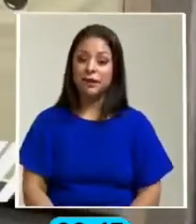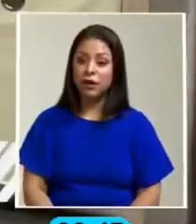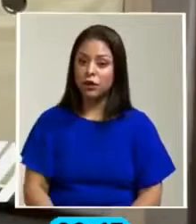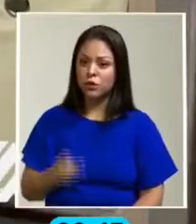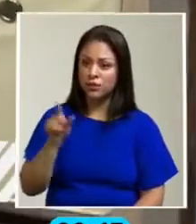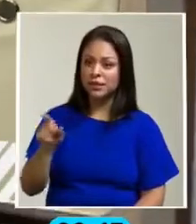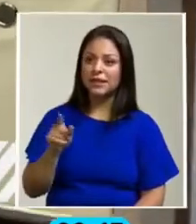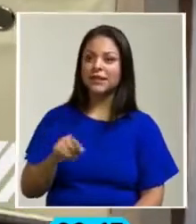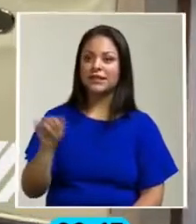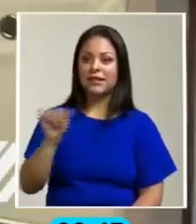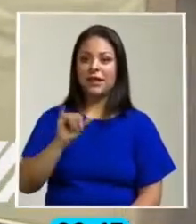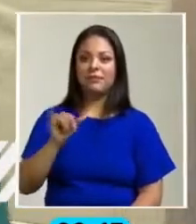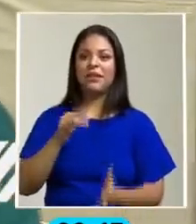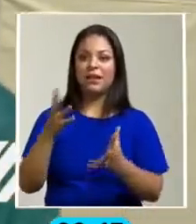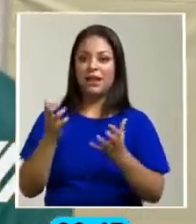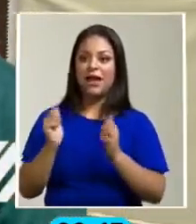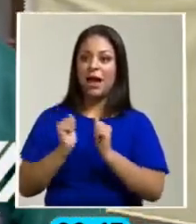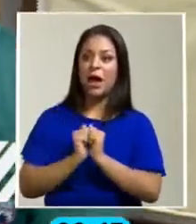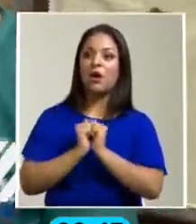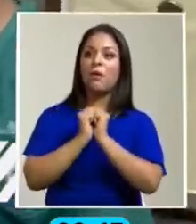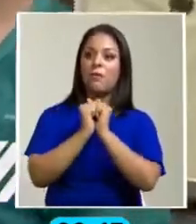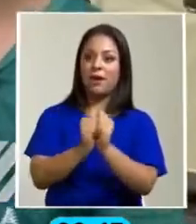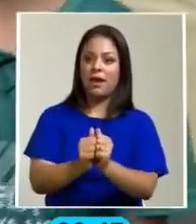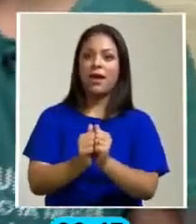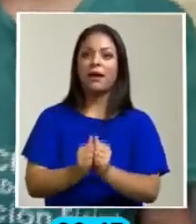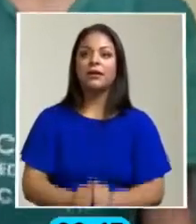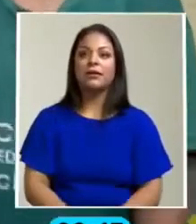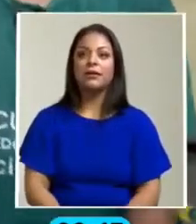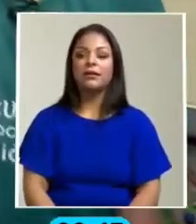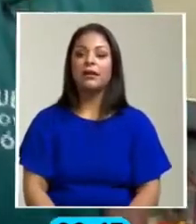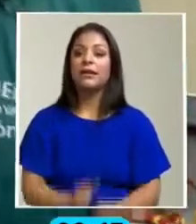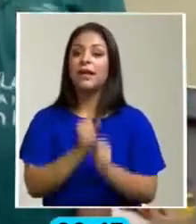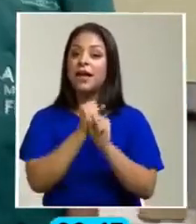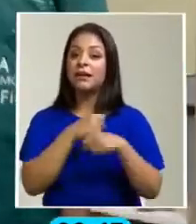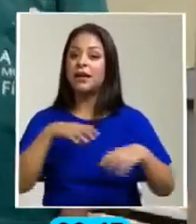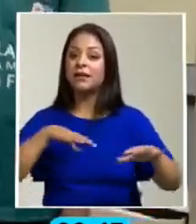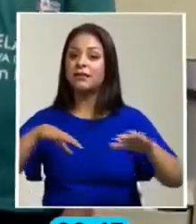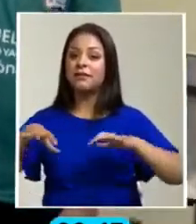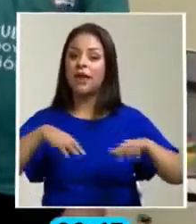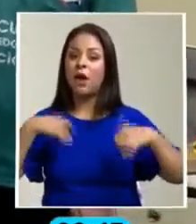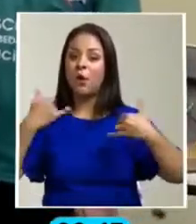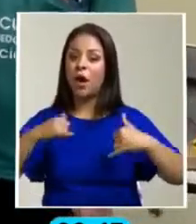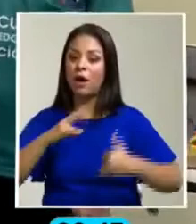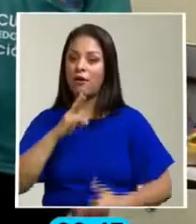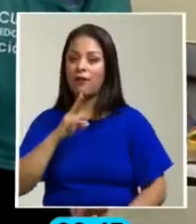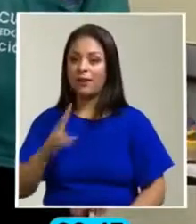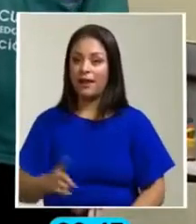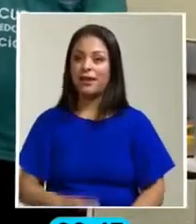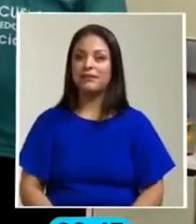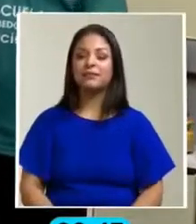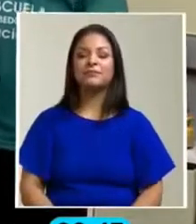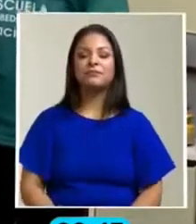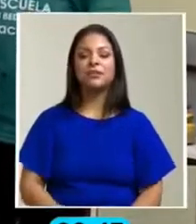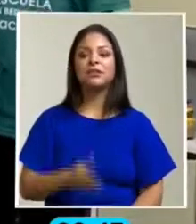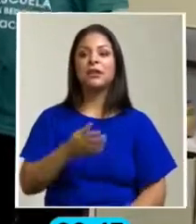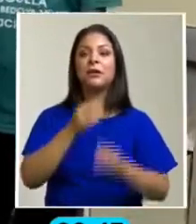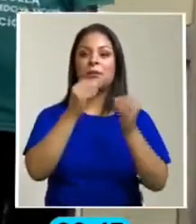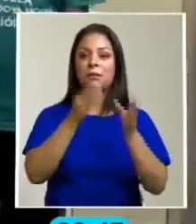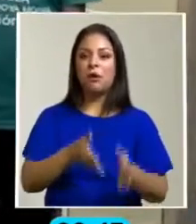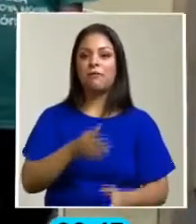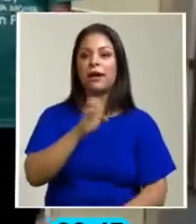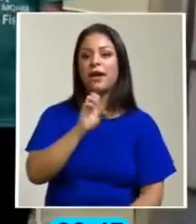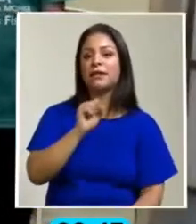por supuesto, acompañarnos, ¿verdad? Y hacer una actividad y un juego, ¿verdad? Sí. Niña Estrella, para que usted le cuente entonces a los niños y niñas